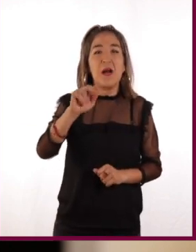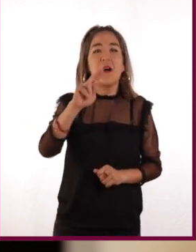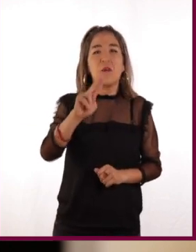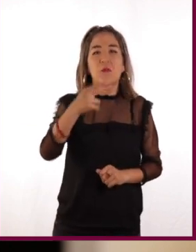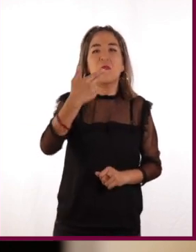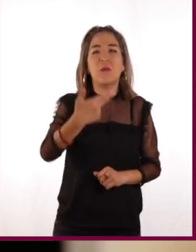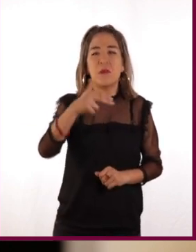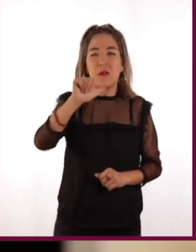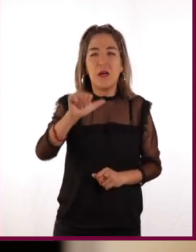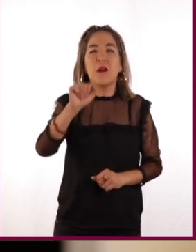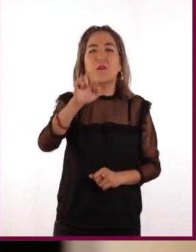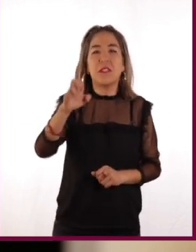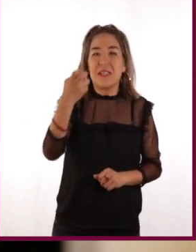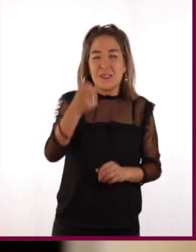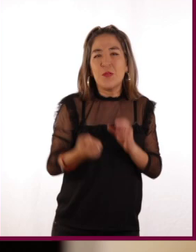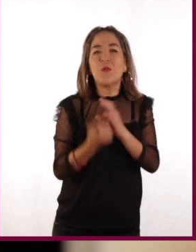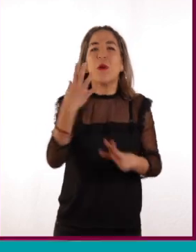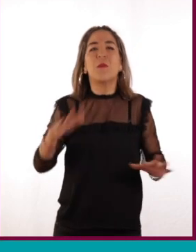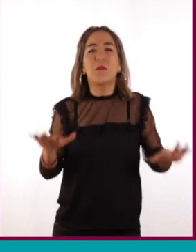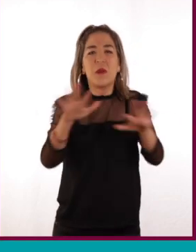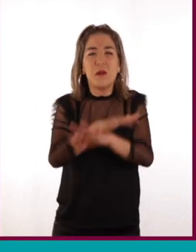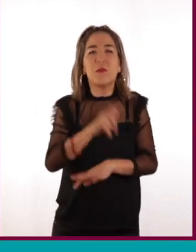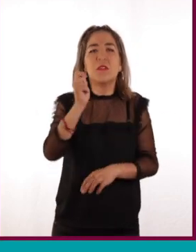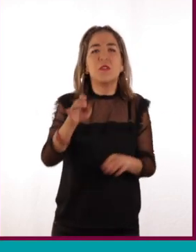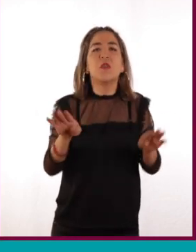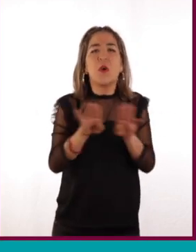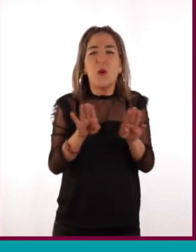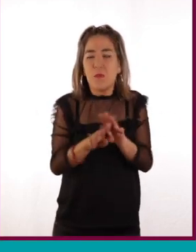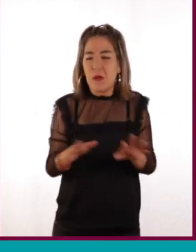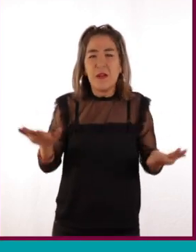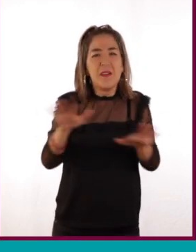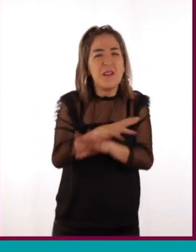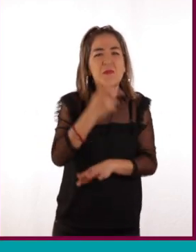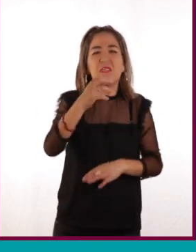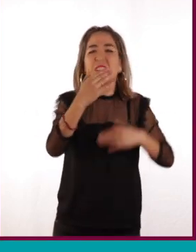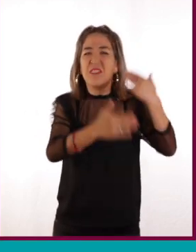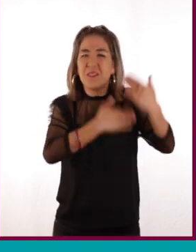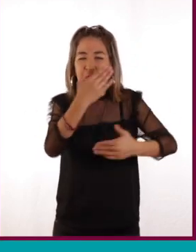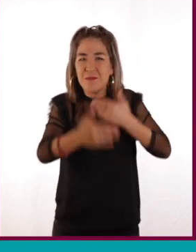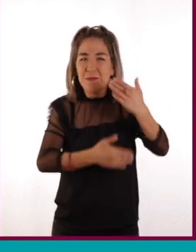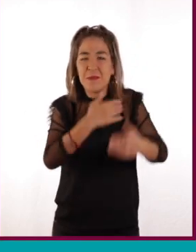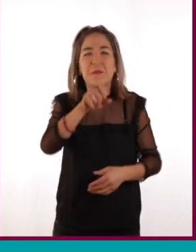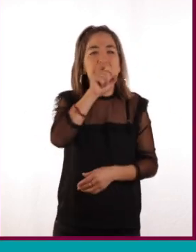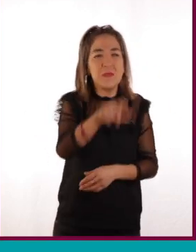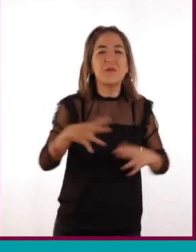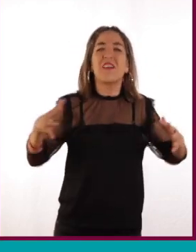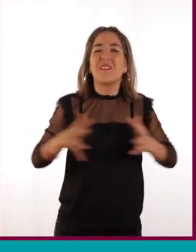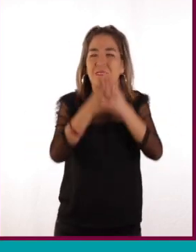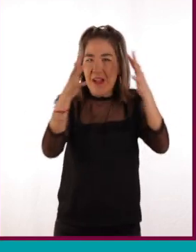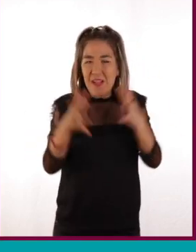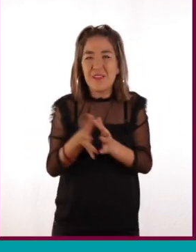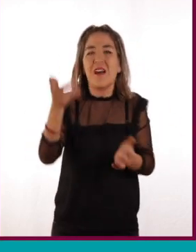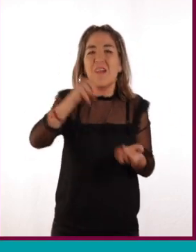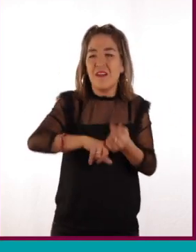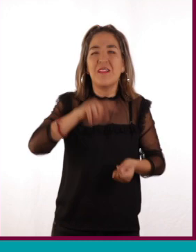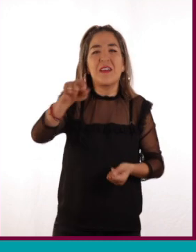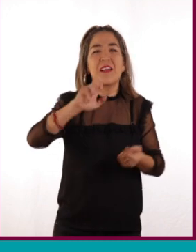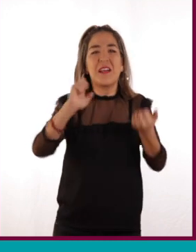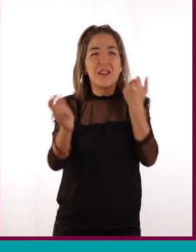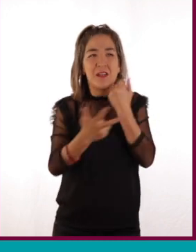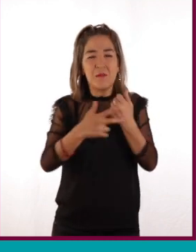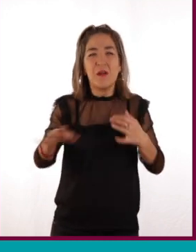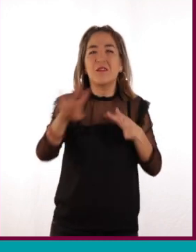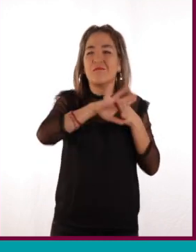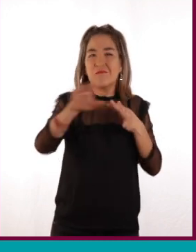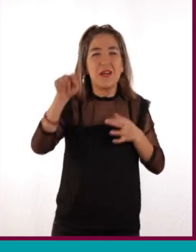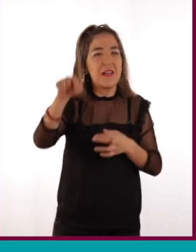La Bauhaus tiene una influencia en todo el mundo. Y esto desde luego es una consecuencia también de las guerras en